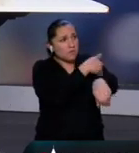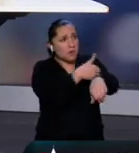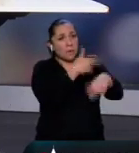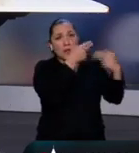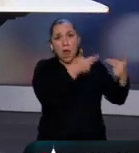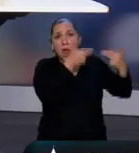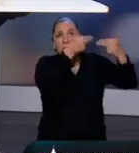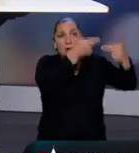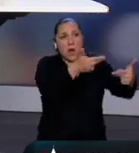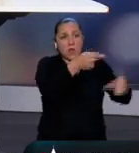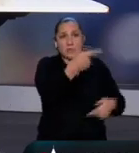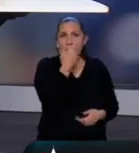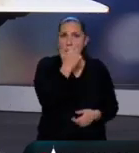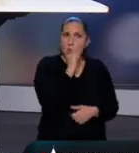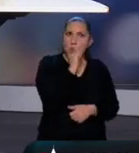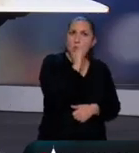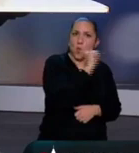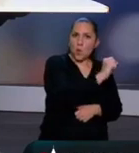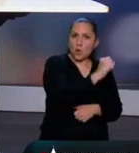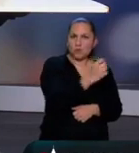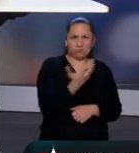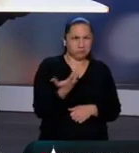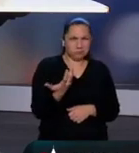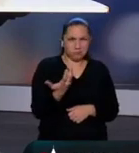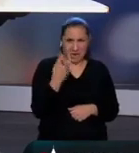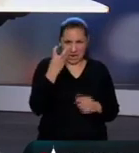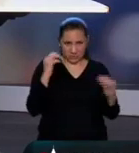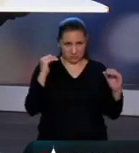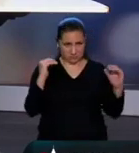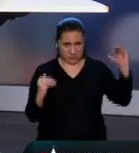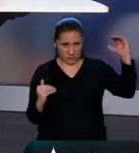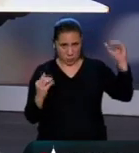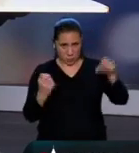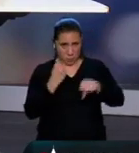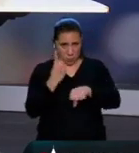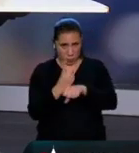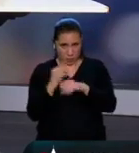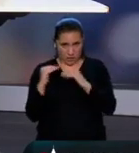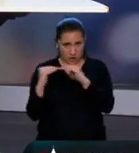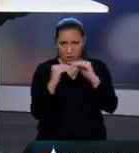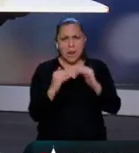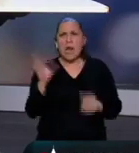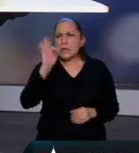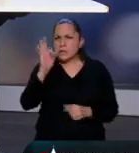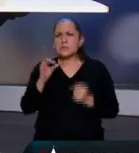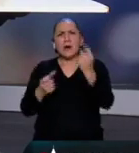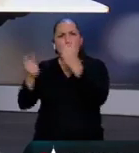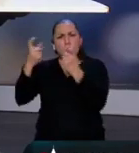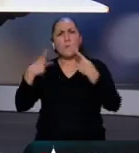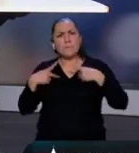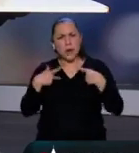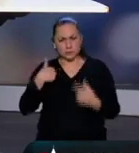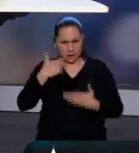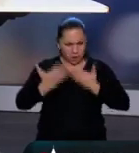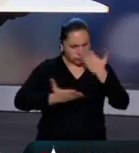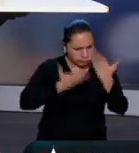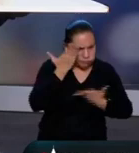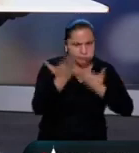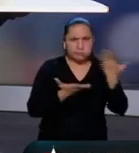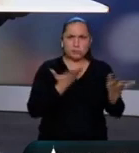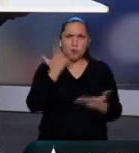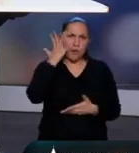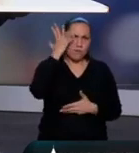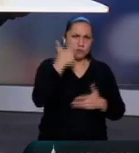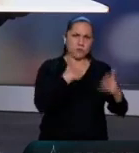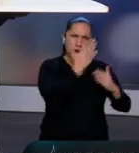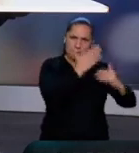que todo el mundo quiera trepar, subir, educarse, ser mejor, la famosa movilidad social, bueno, hay que construir las